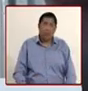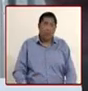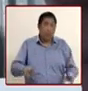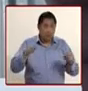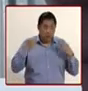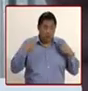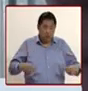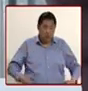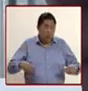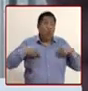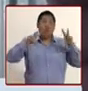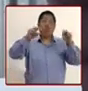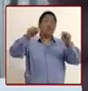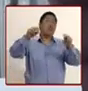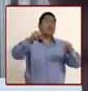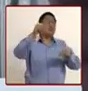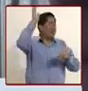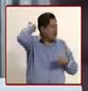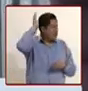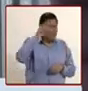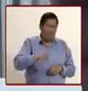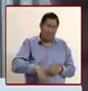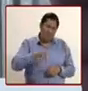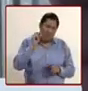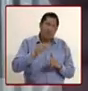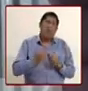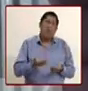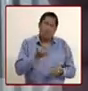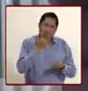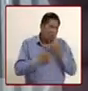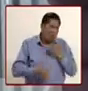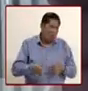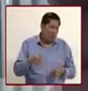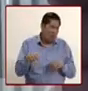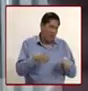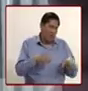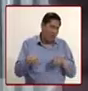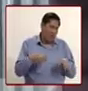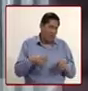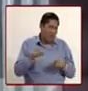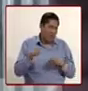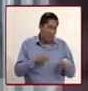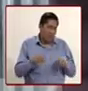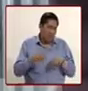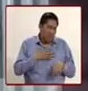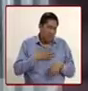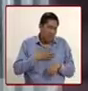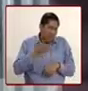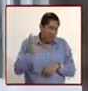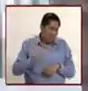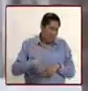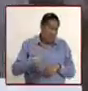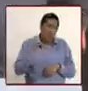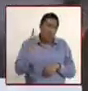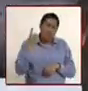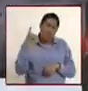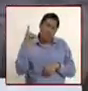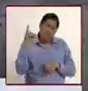a seres humanos. Sí, no, o sea, eso, o sea, no sé, cada uno sabe su conciencia, ¿no? ¿Qué es lo que hace, qué es lo que no hace? Yo de mi parte solo